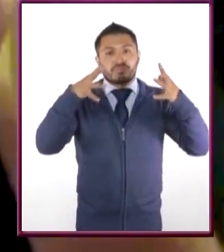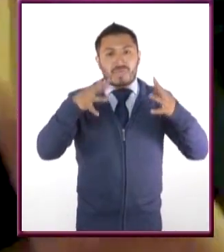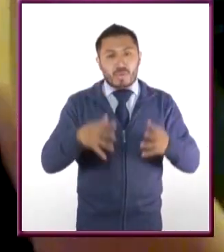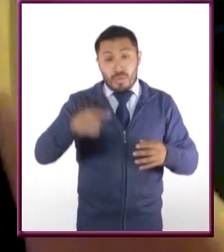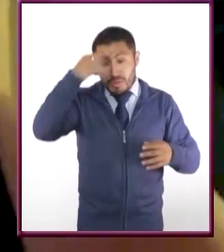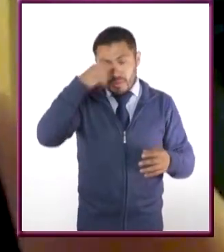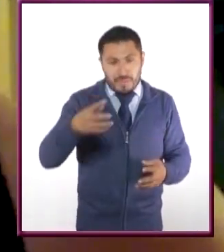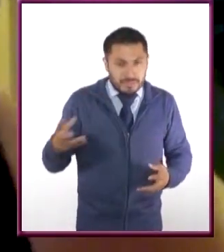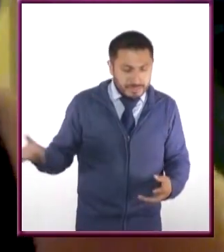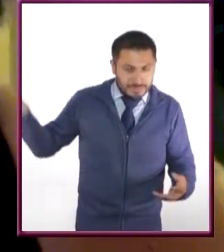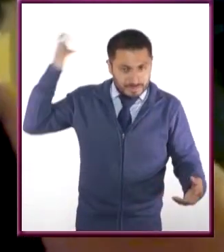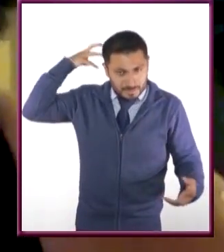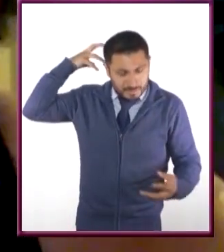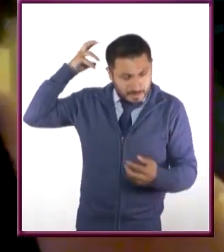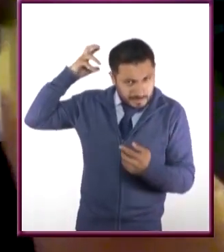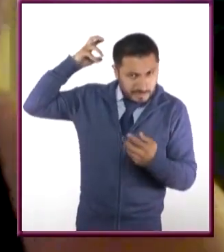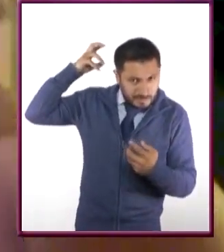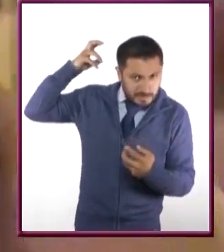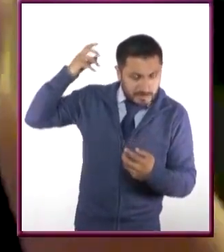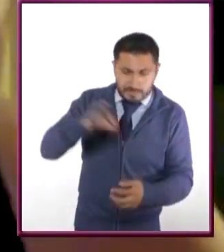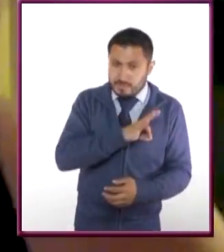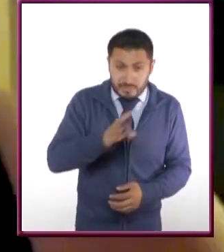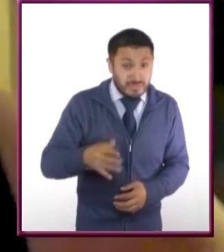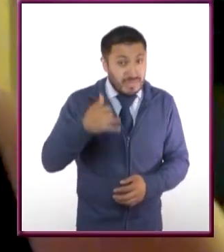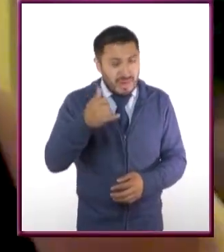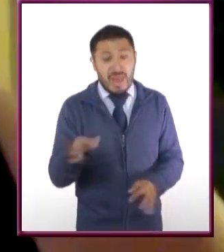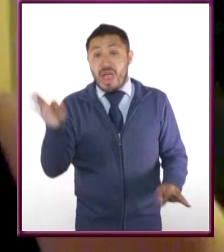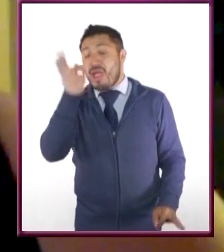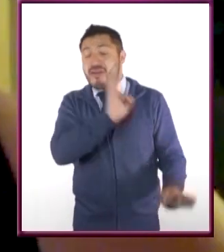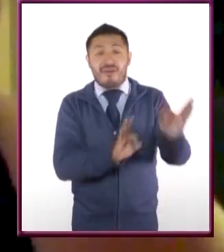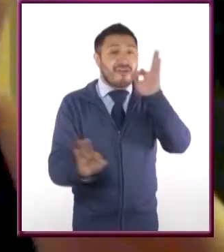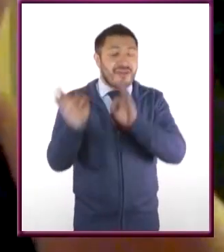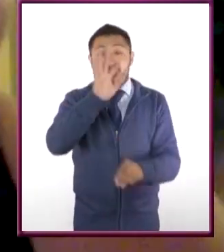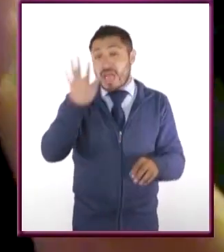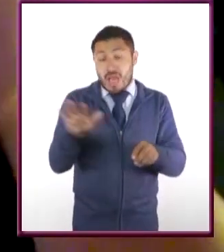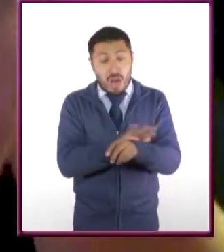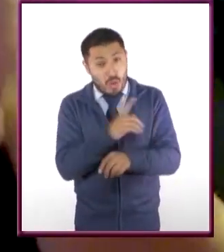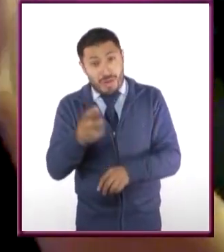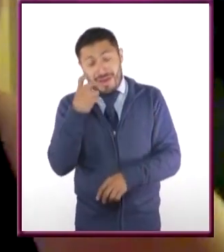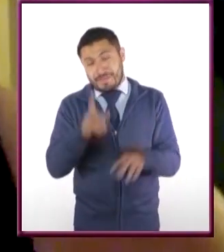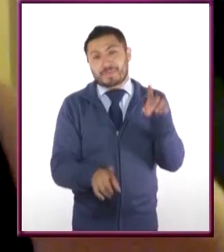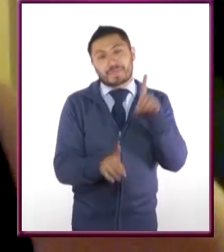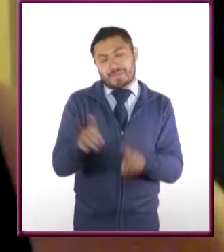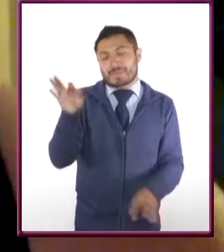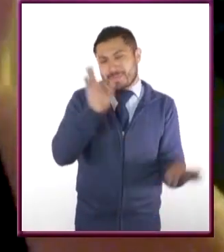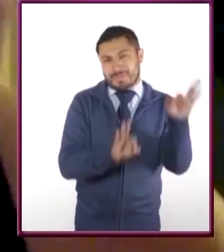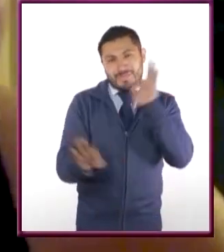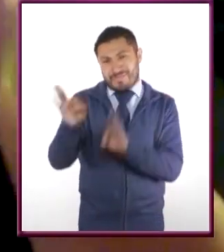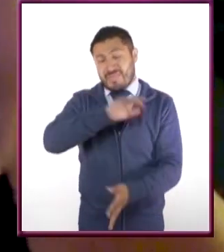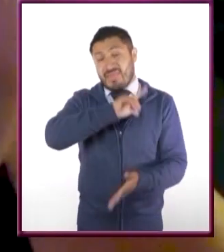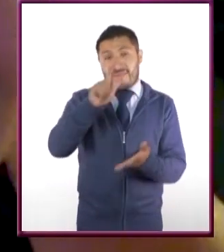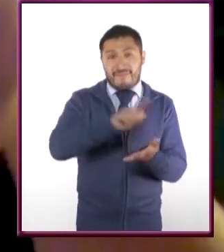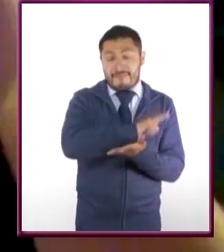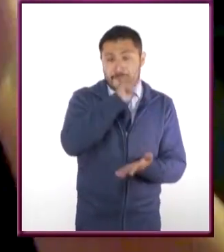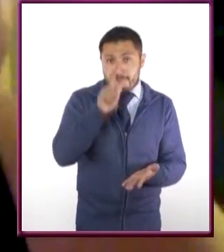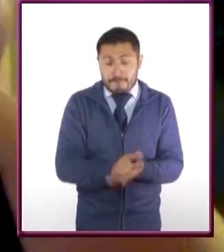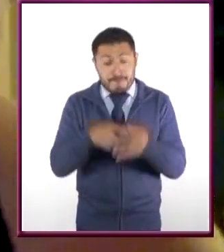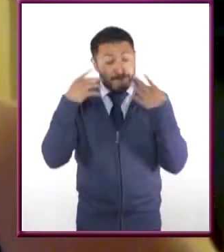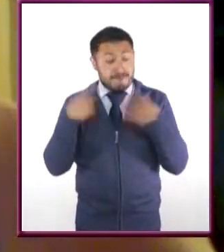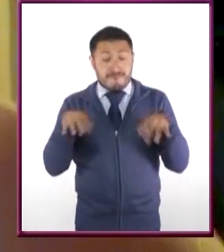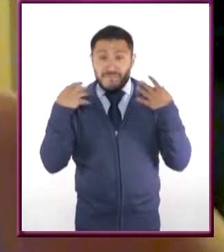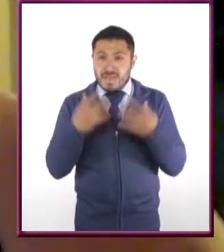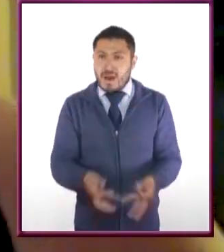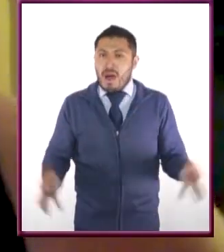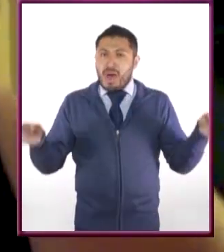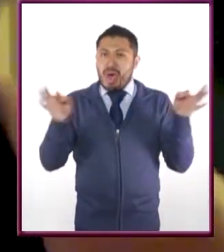cargar nuestro tanque. Y pues la física, porque todo esto depende de la física, de leyes básicas y